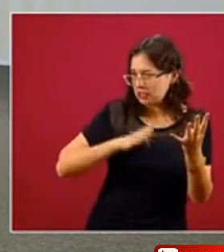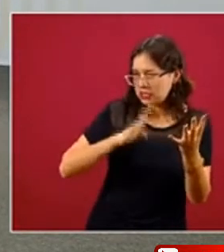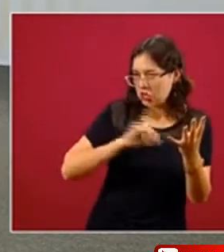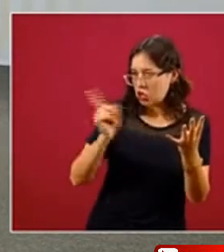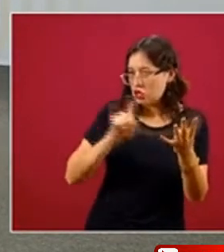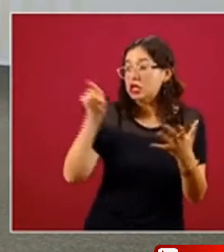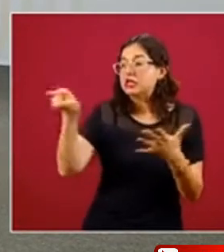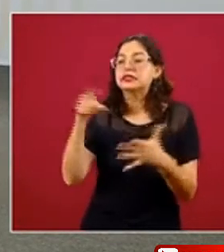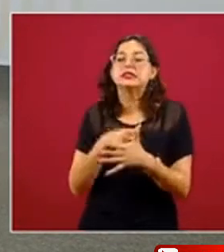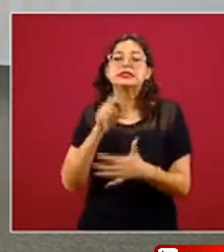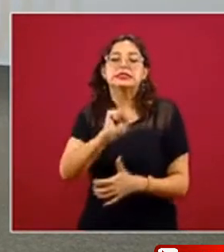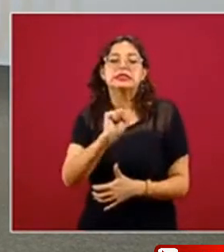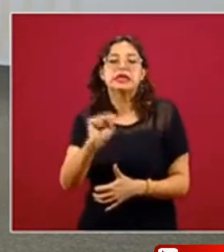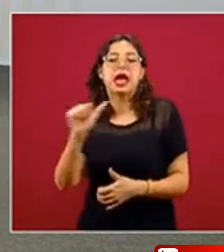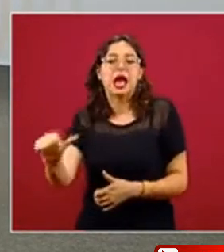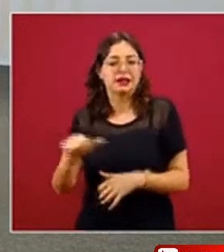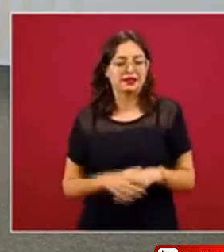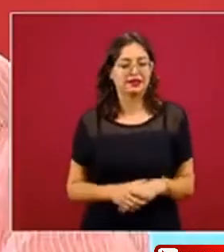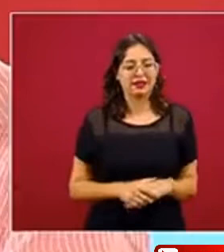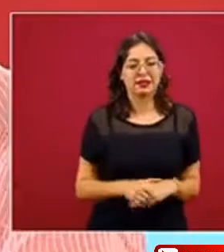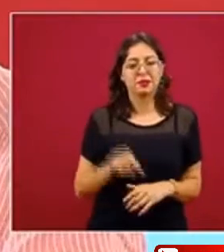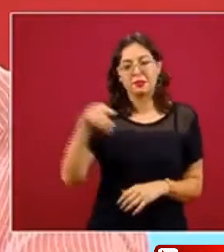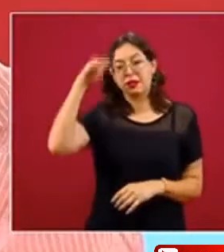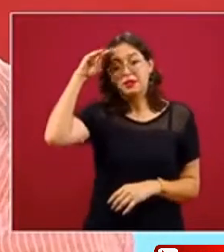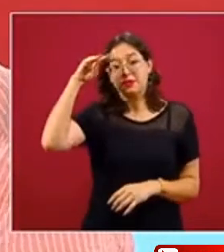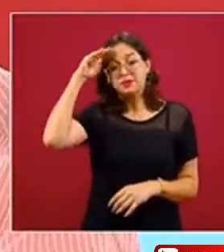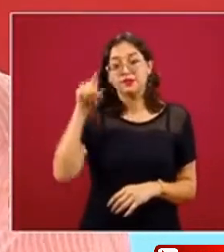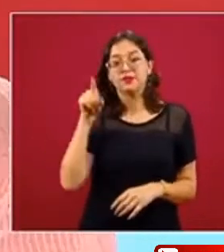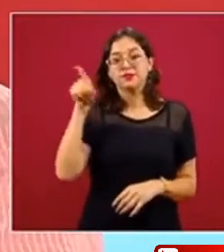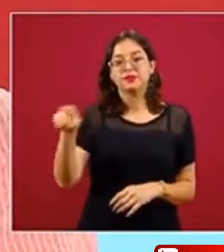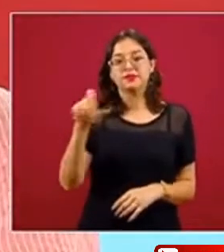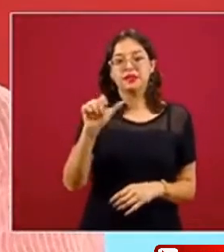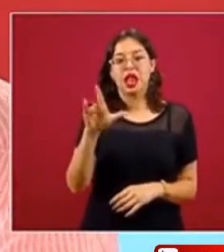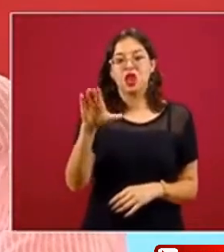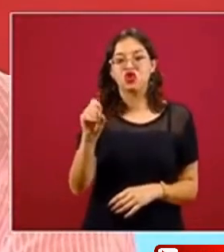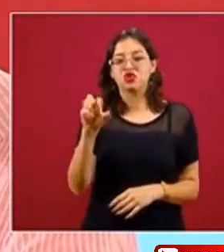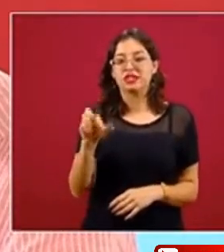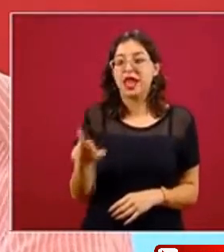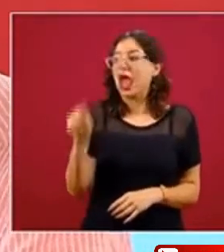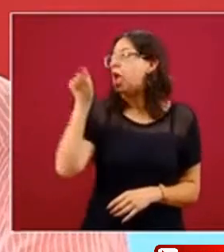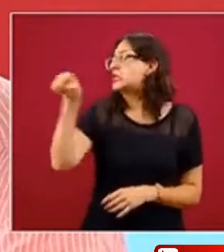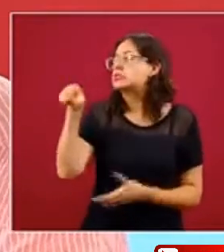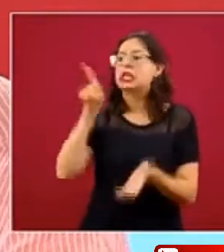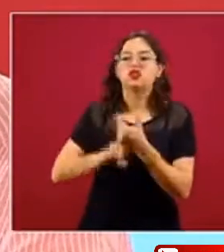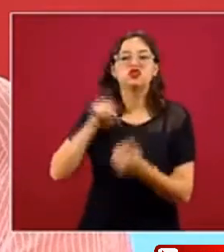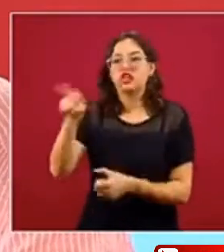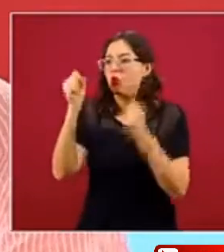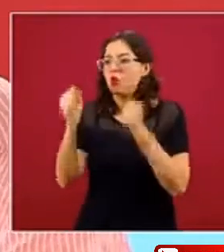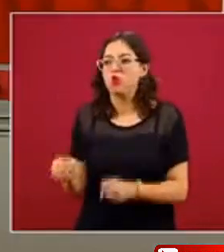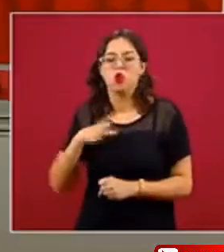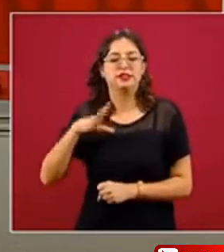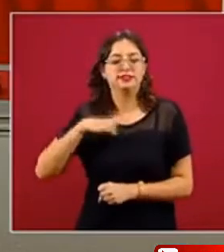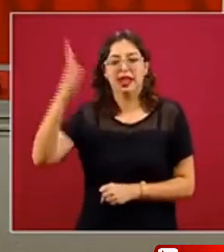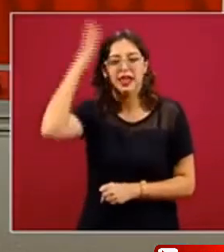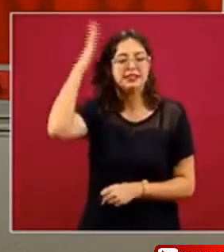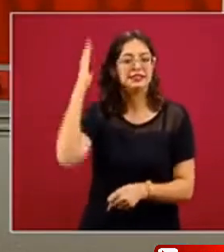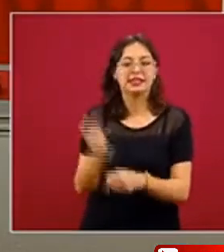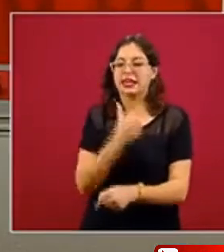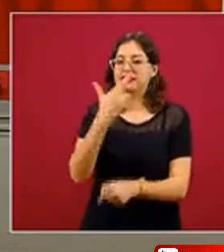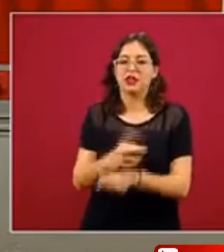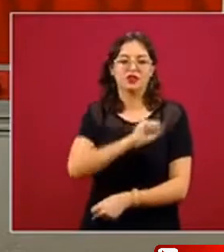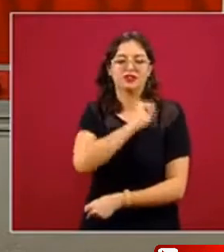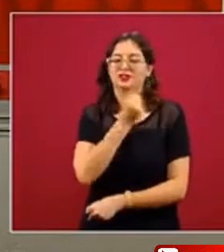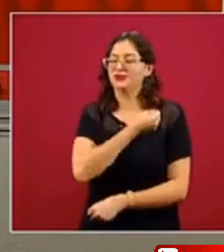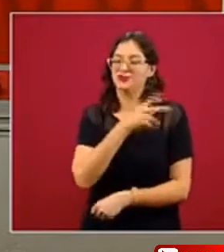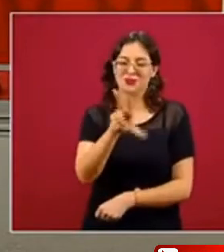es de la Secretaría de Salud, y piensan que el doctor Alcocer es el jefe directo de ese hospital. No es así.